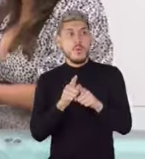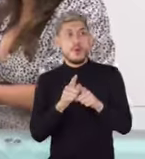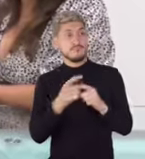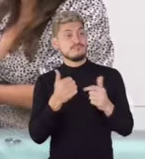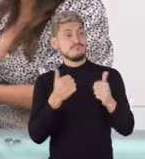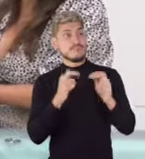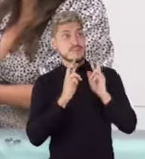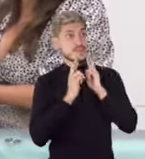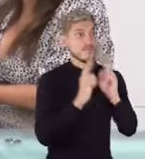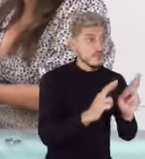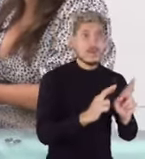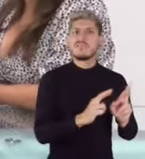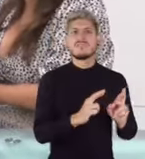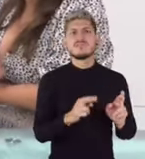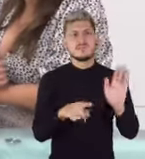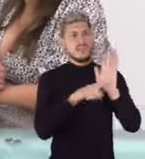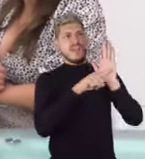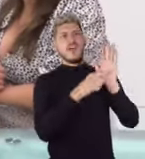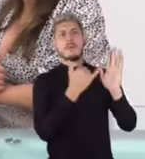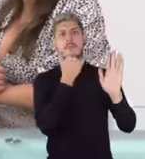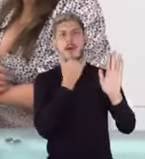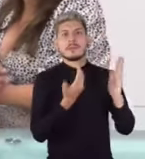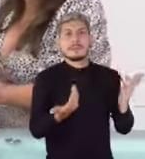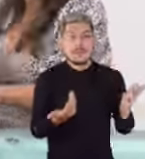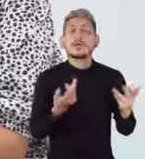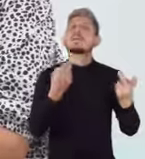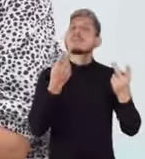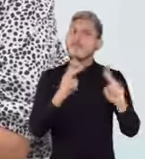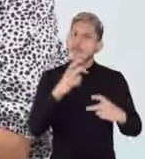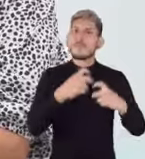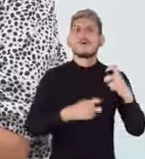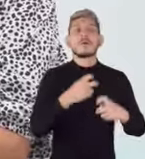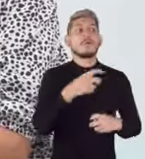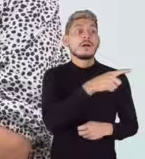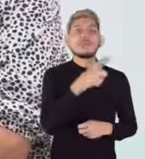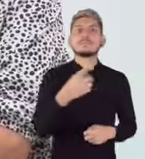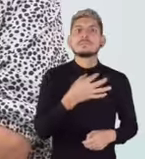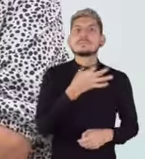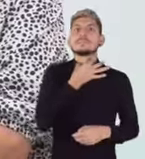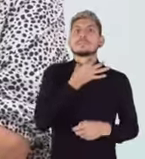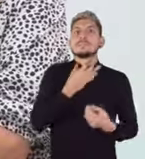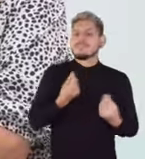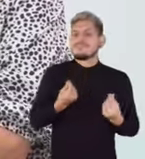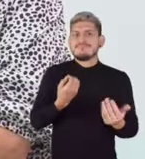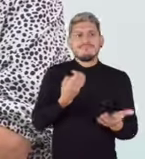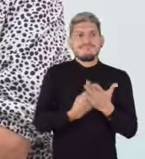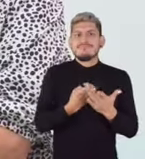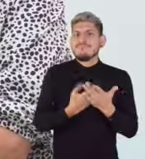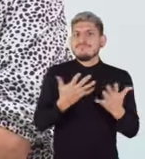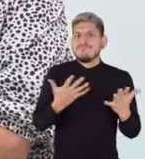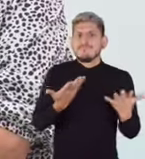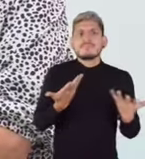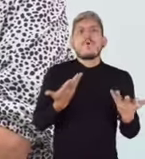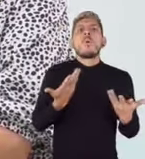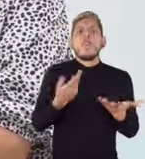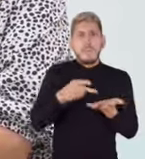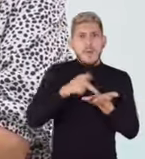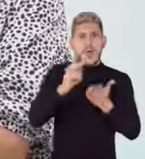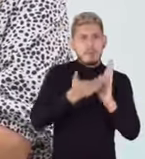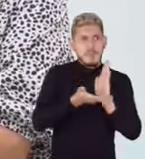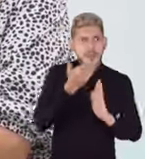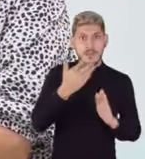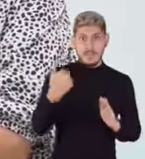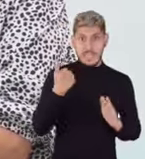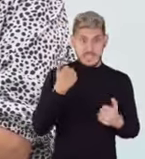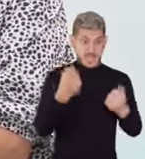aquí hay un problema grave porque afecta a la economía familiar. Habrá gente que no tiene recursos o que no tiene vehículo propio y tiene que irse